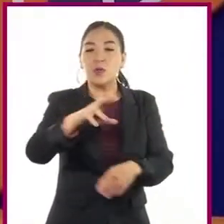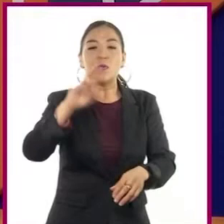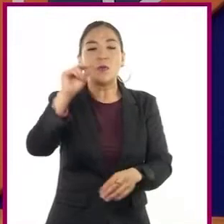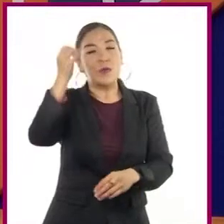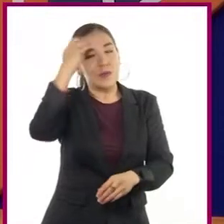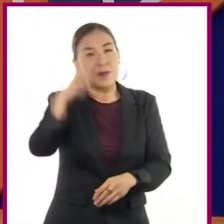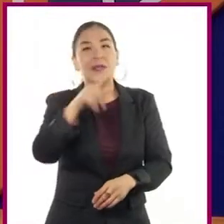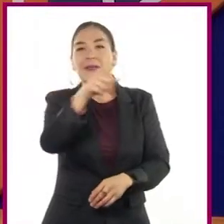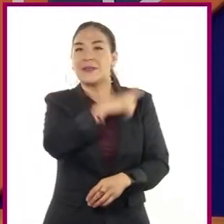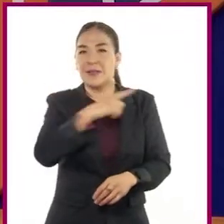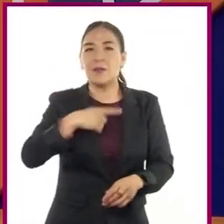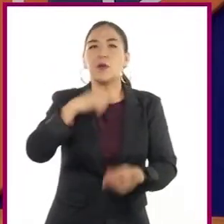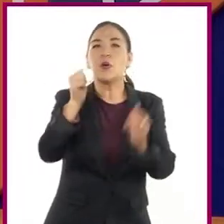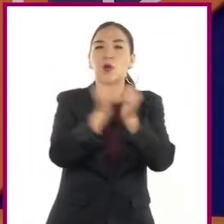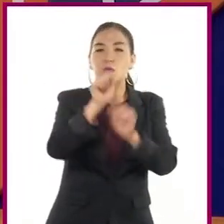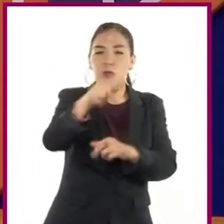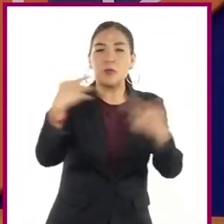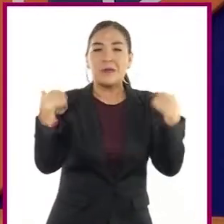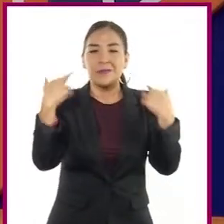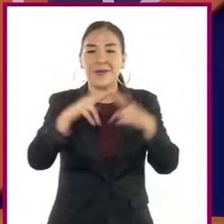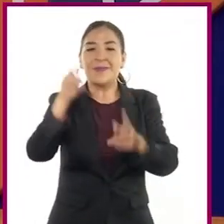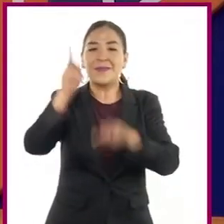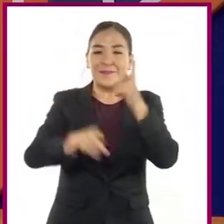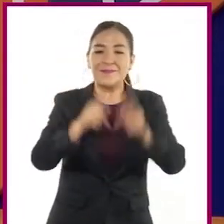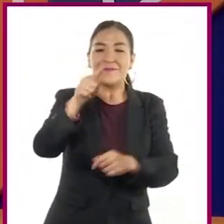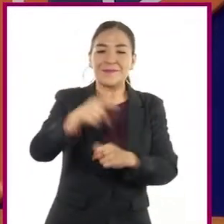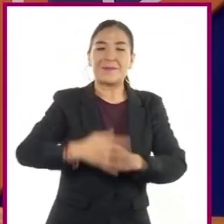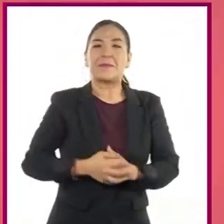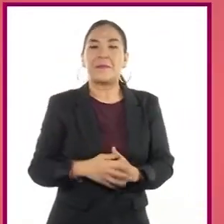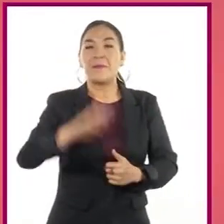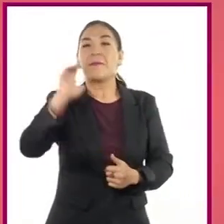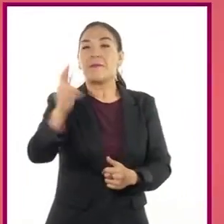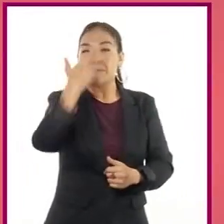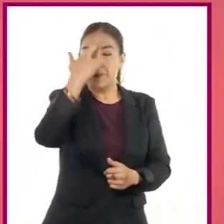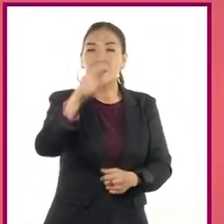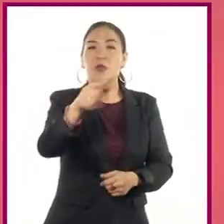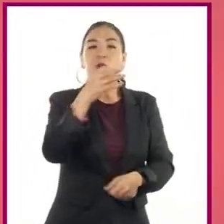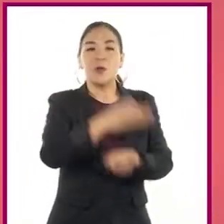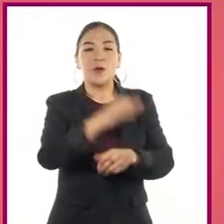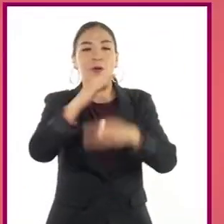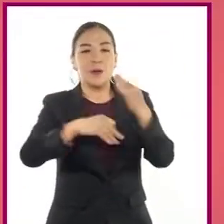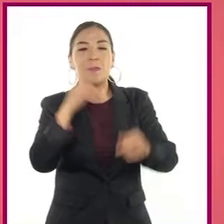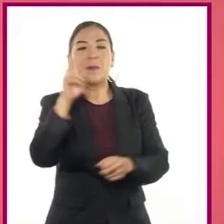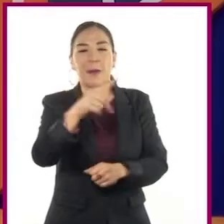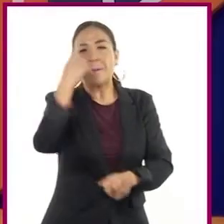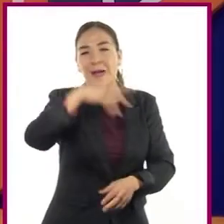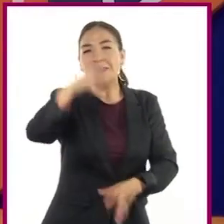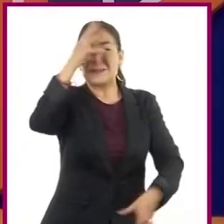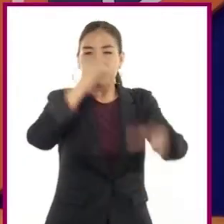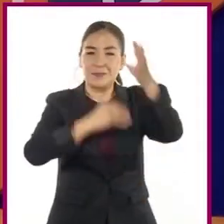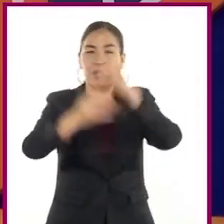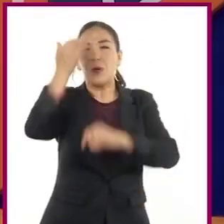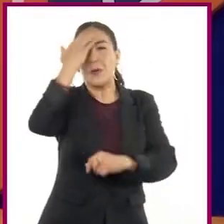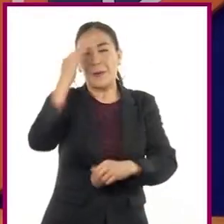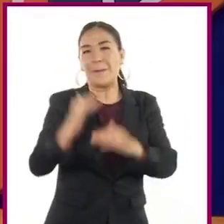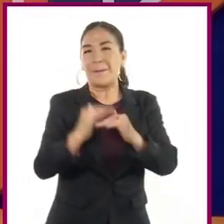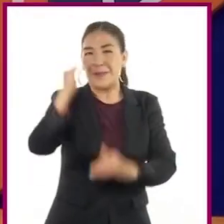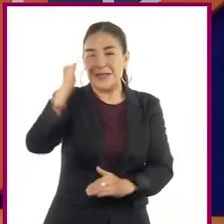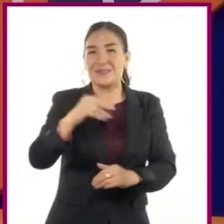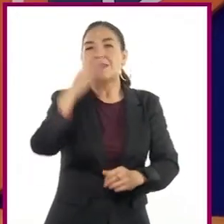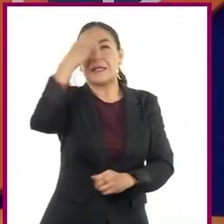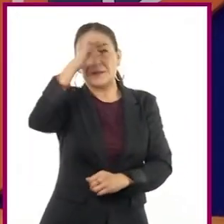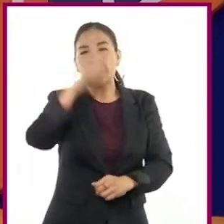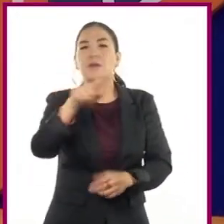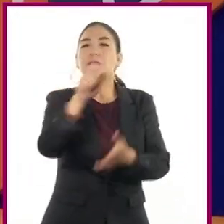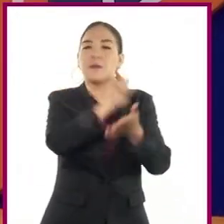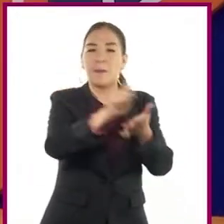el contenido con sus maestras y maestros. Recuerden que todo lo que vean es para reforzar su conocimiento, así que les recomiendo llevar